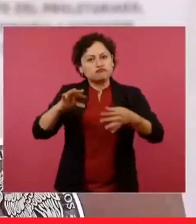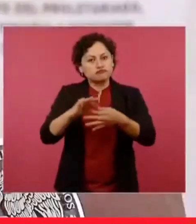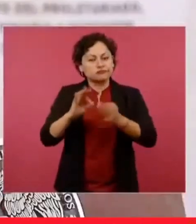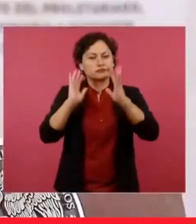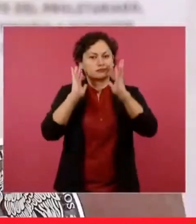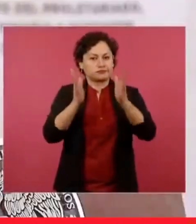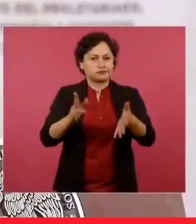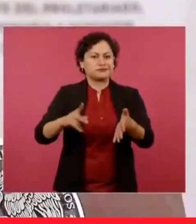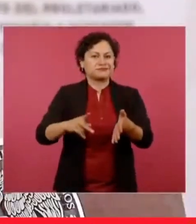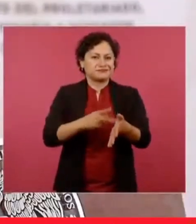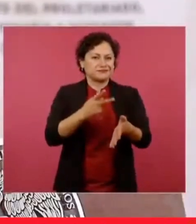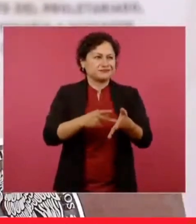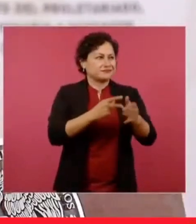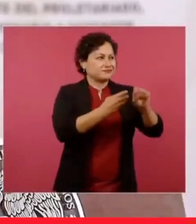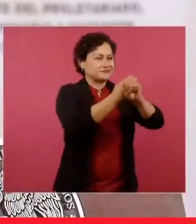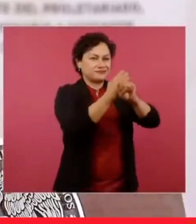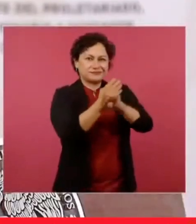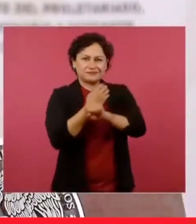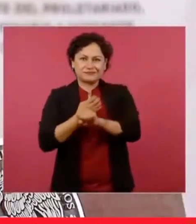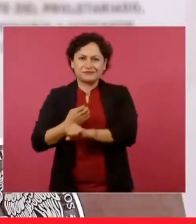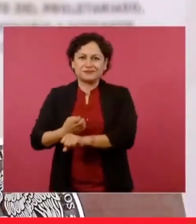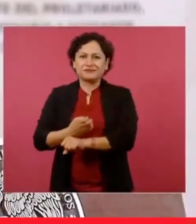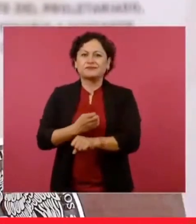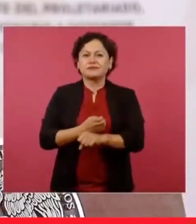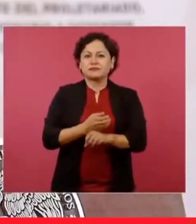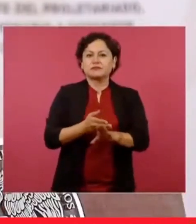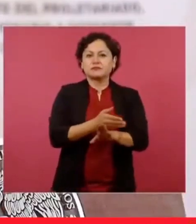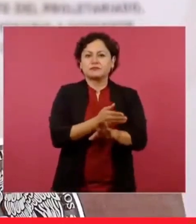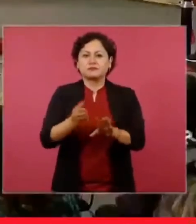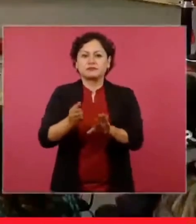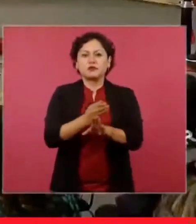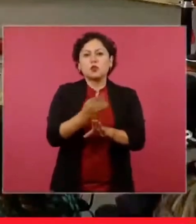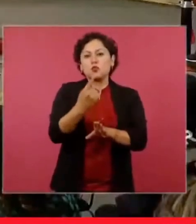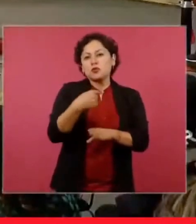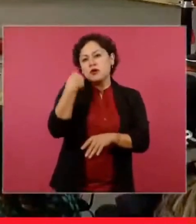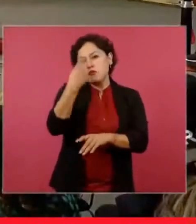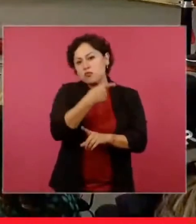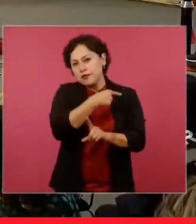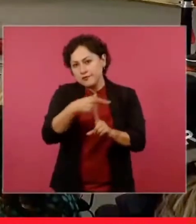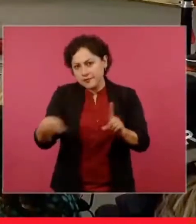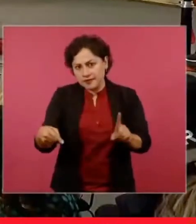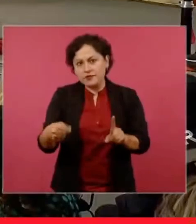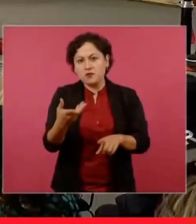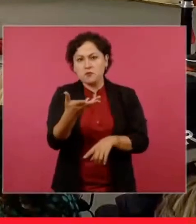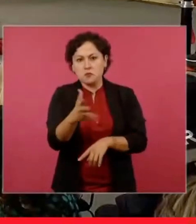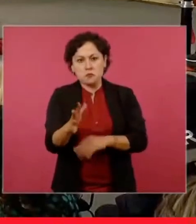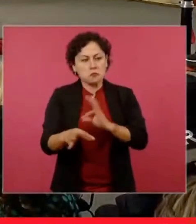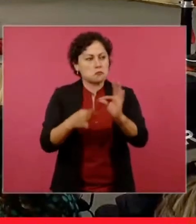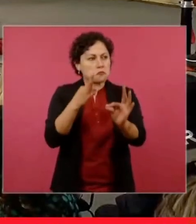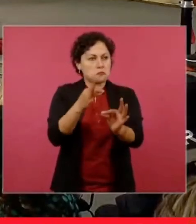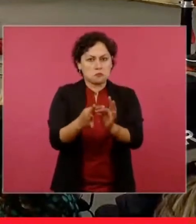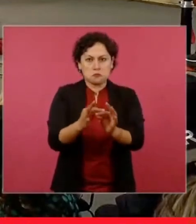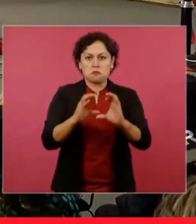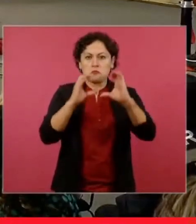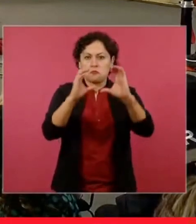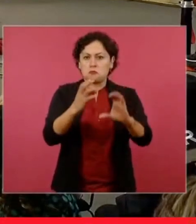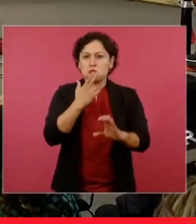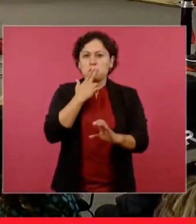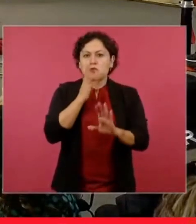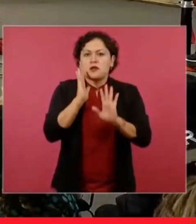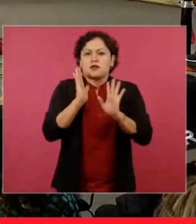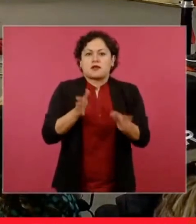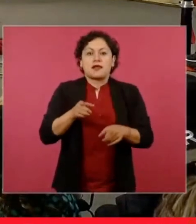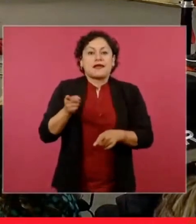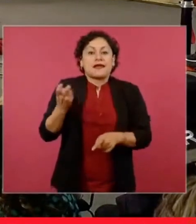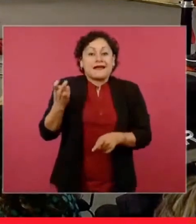eléctrico en varias regiones que duraron 1 hora y media. Esta situación se presentó durante 3 días, pero